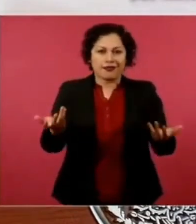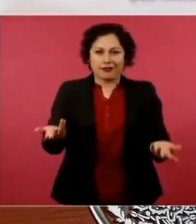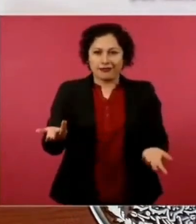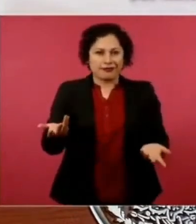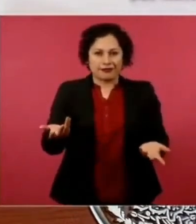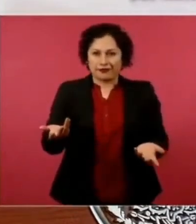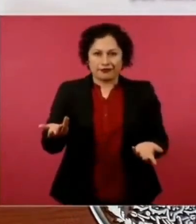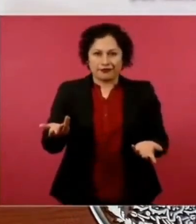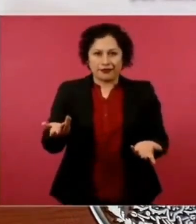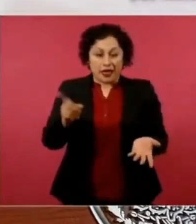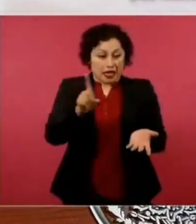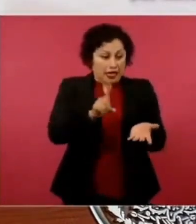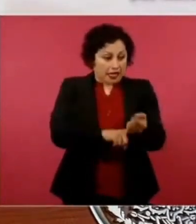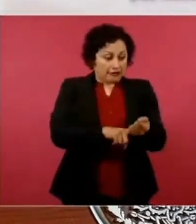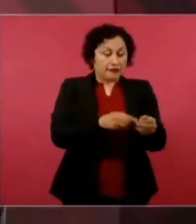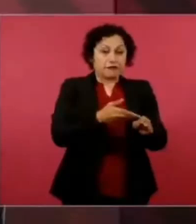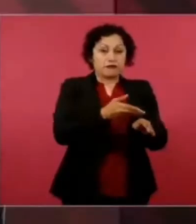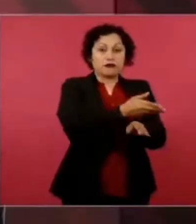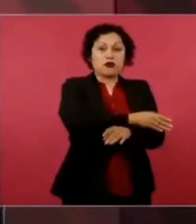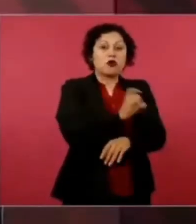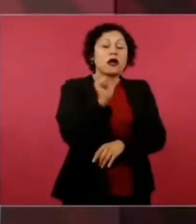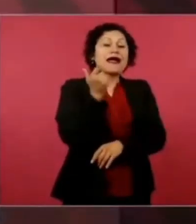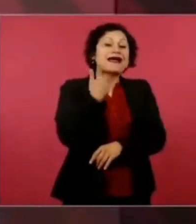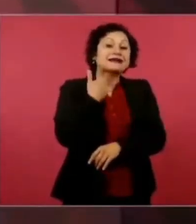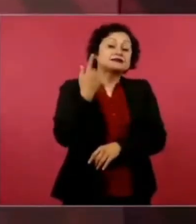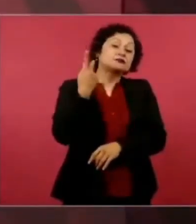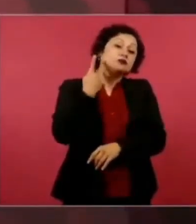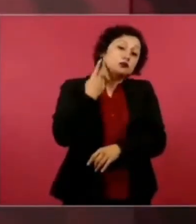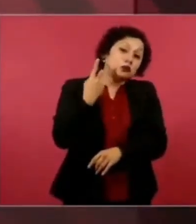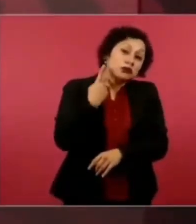La agenda que se